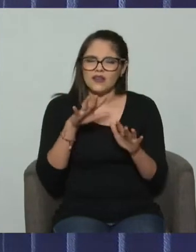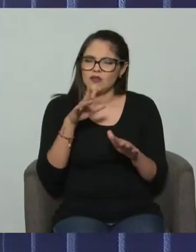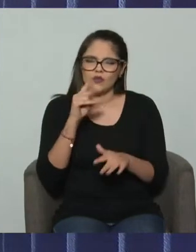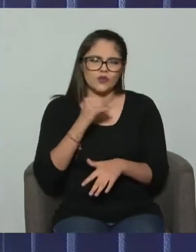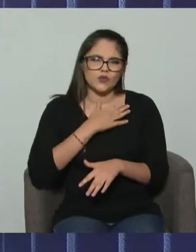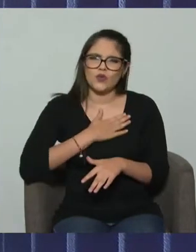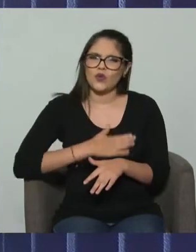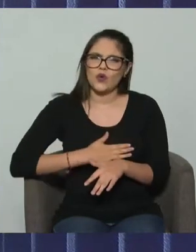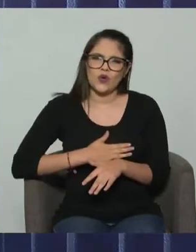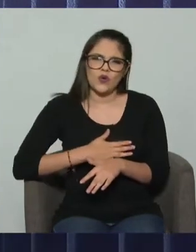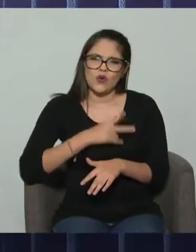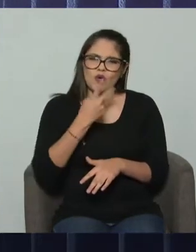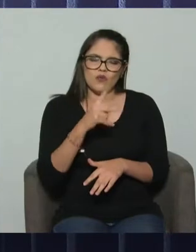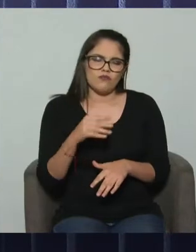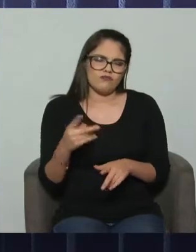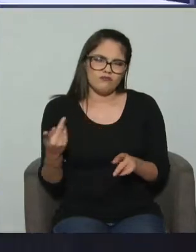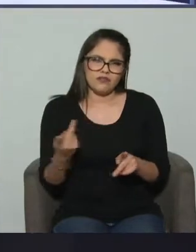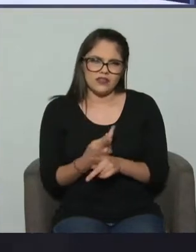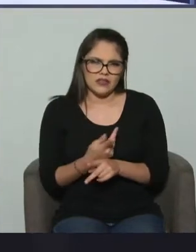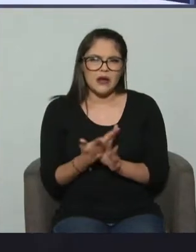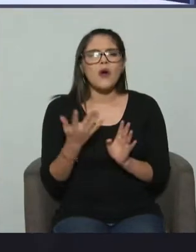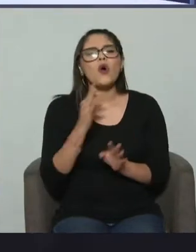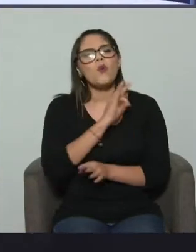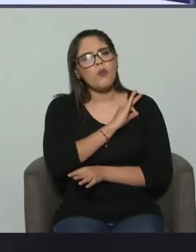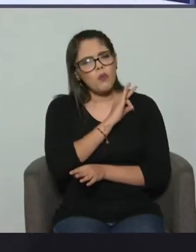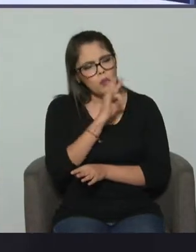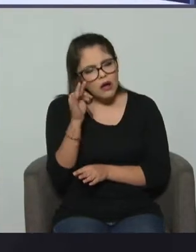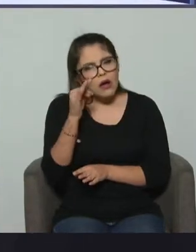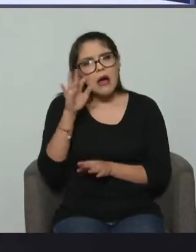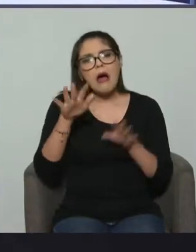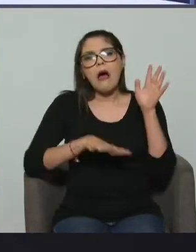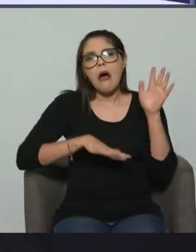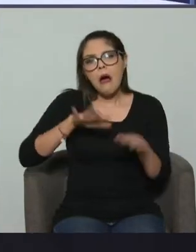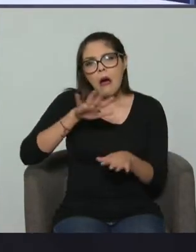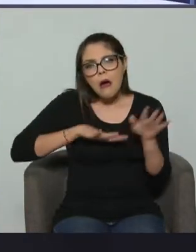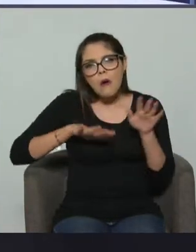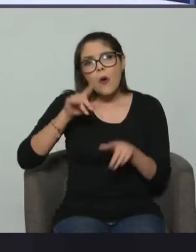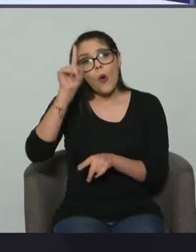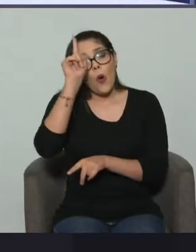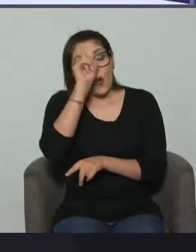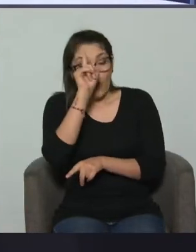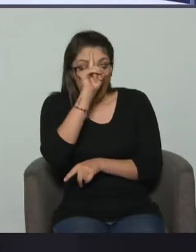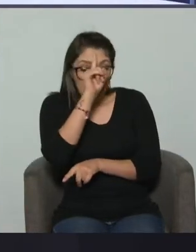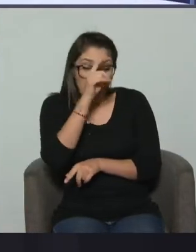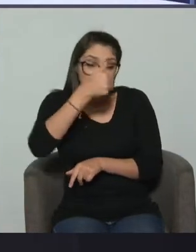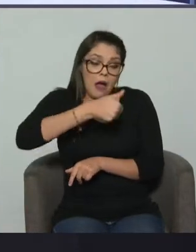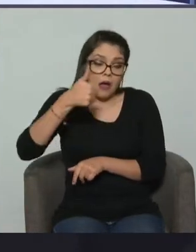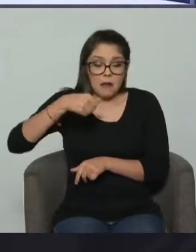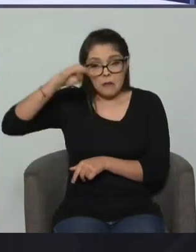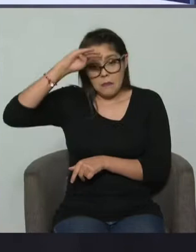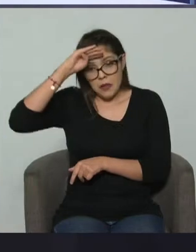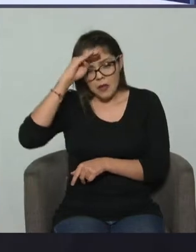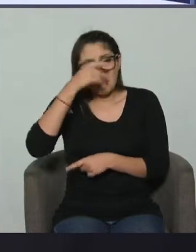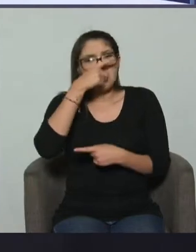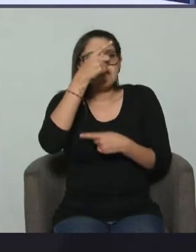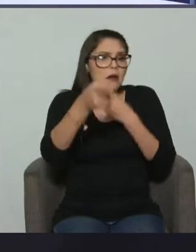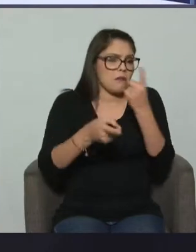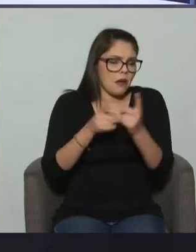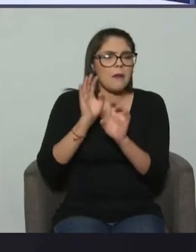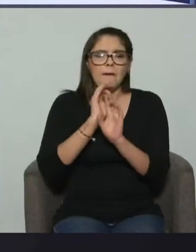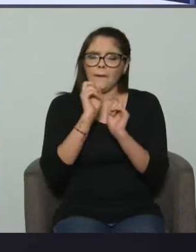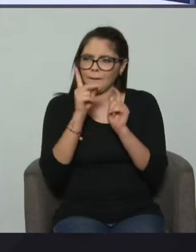es acoso. Eso es, vemos caricaturas que son con violencia, vemos programas de televisión